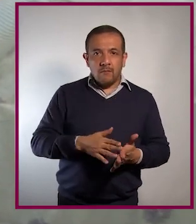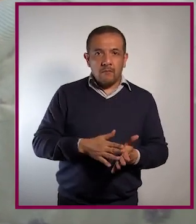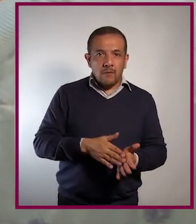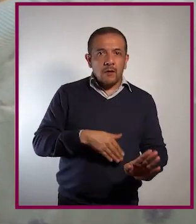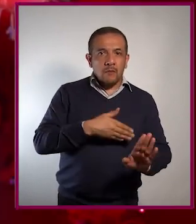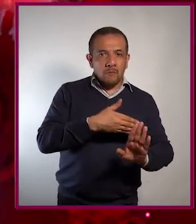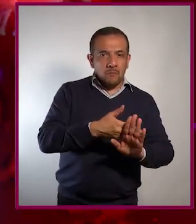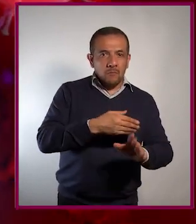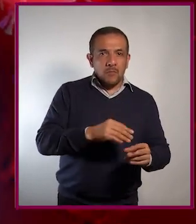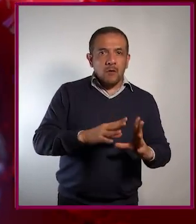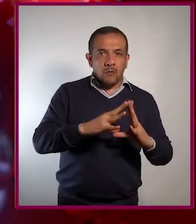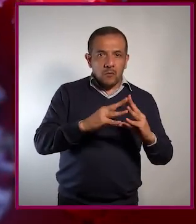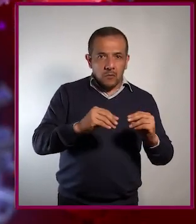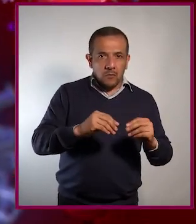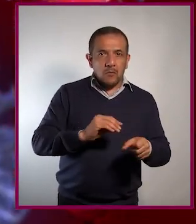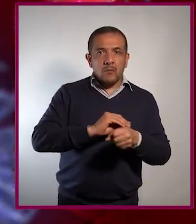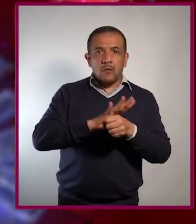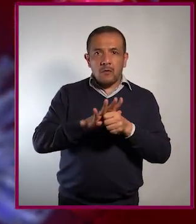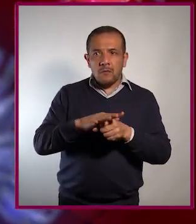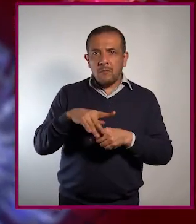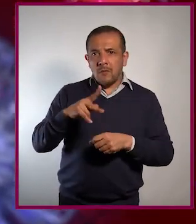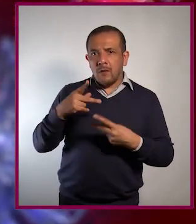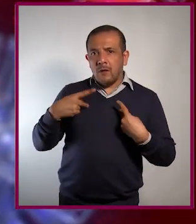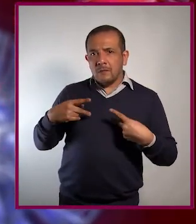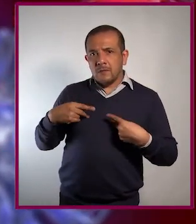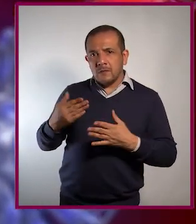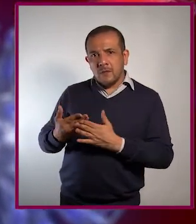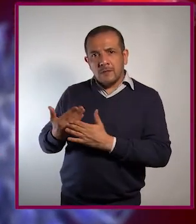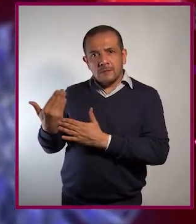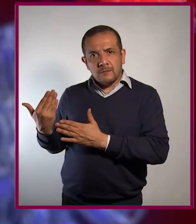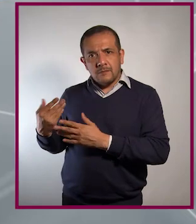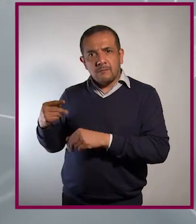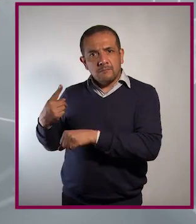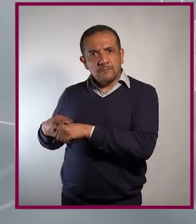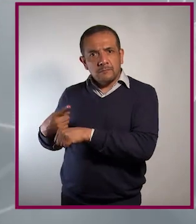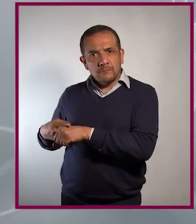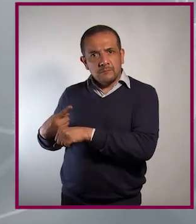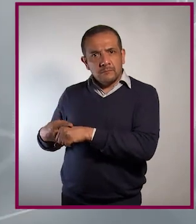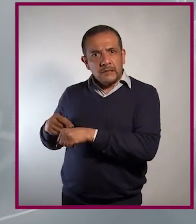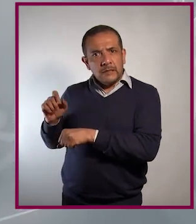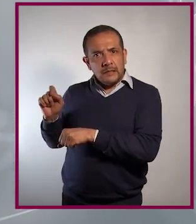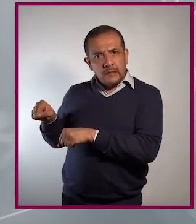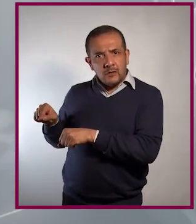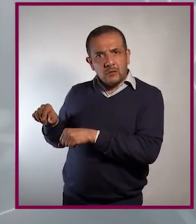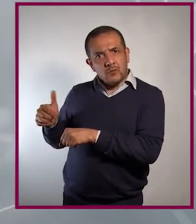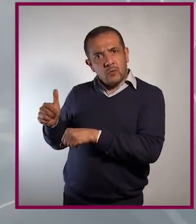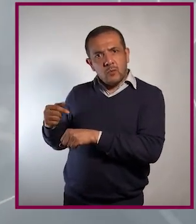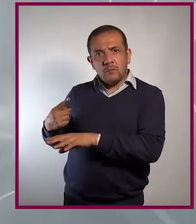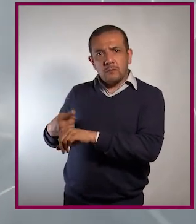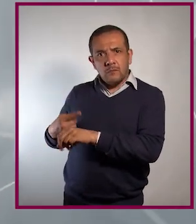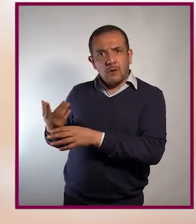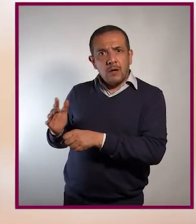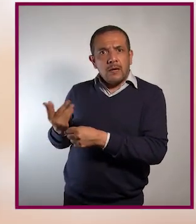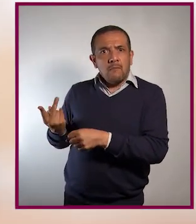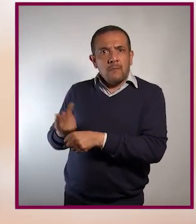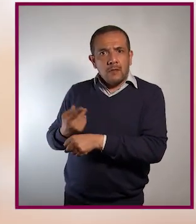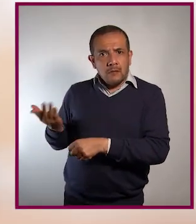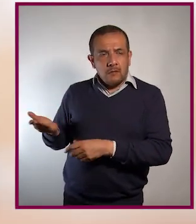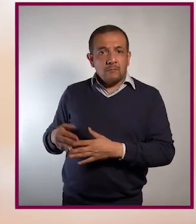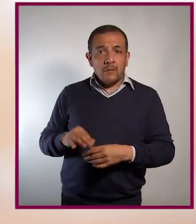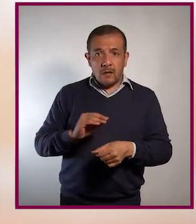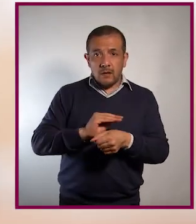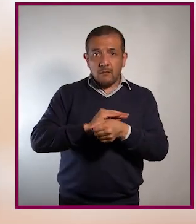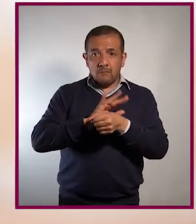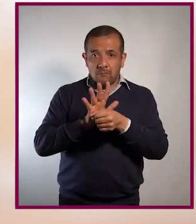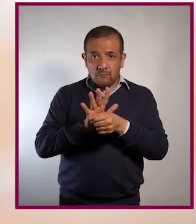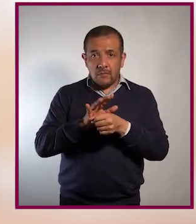pandemia por COVID-19. ¿Qué pasó con todas las personas que antes llenaban los hospitales que tenían otras enfermedades? La